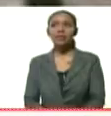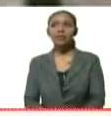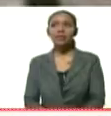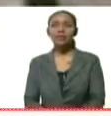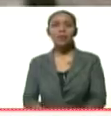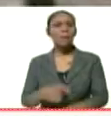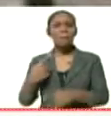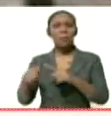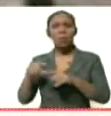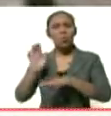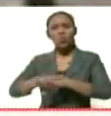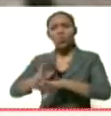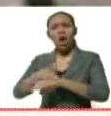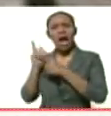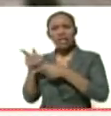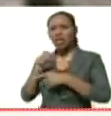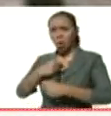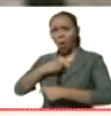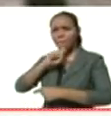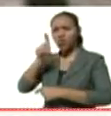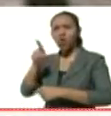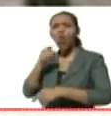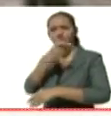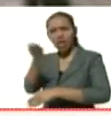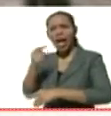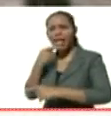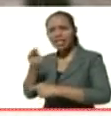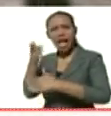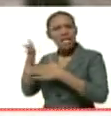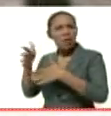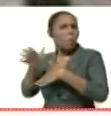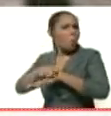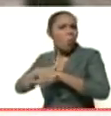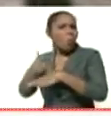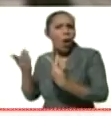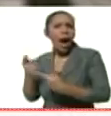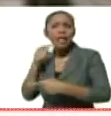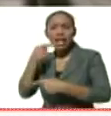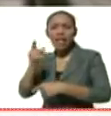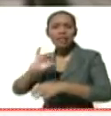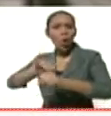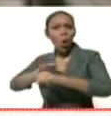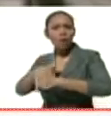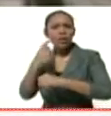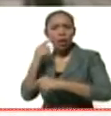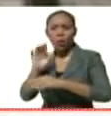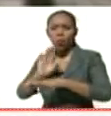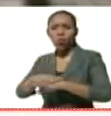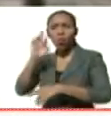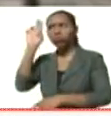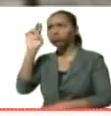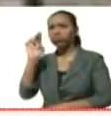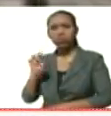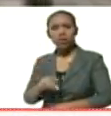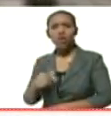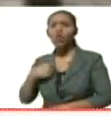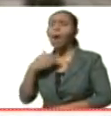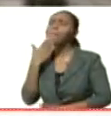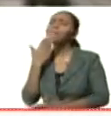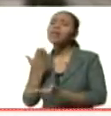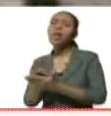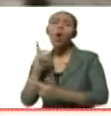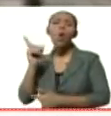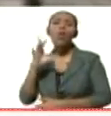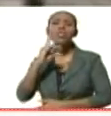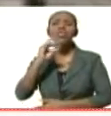¿Pero por qué le dicen así? Me pregunto. Ustedes le dicen así, ¿verdad? Así le dice Jorge Rodríguez todos los días. Voy a pedir un delivery.